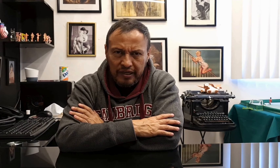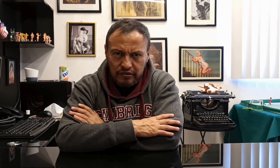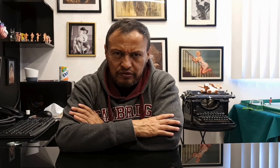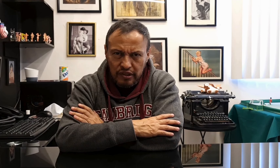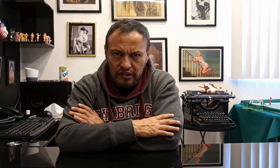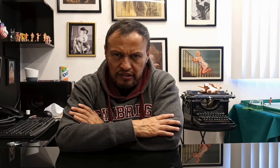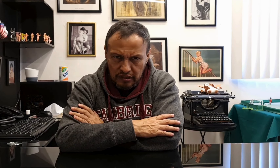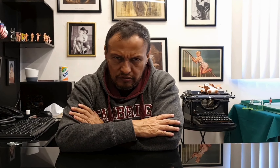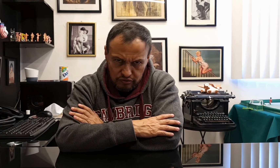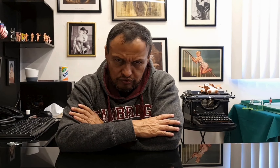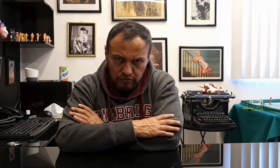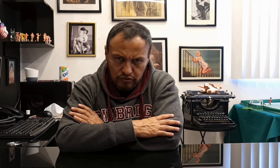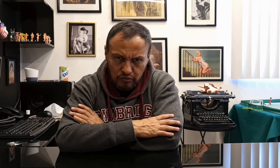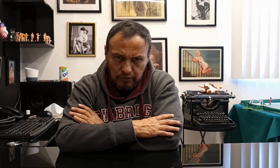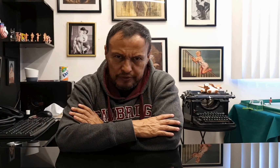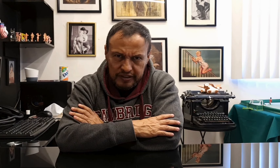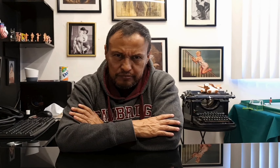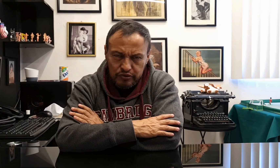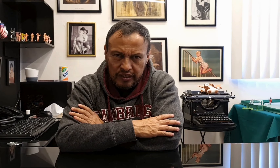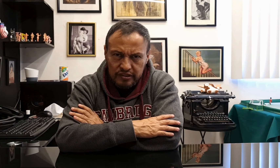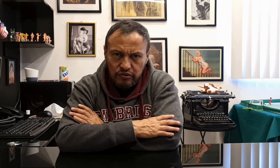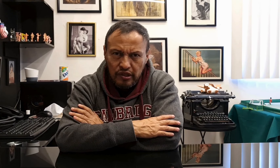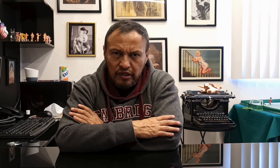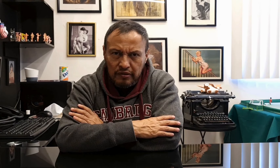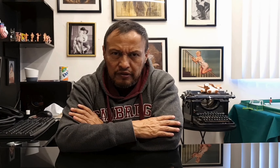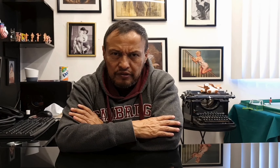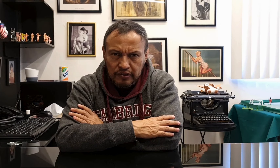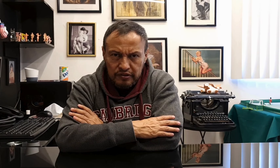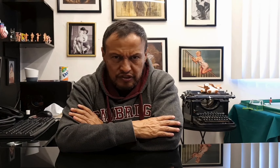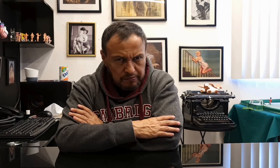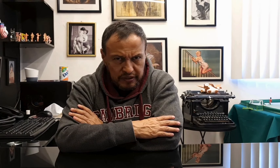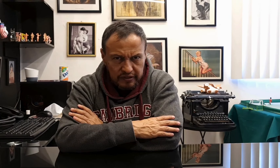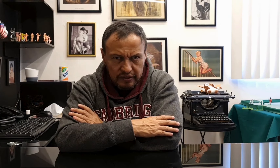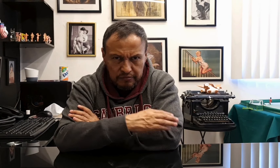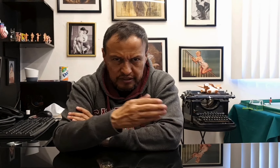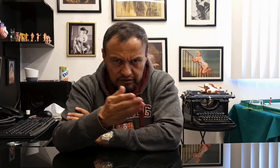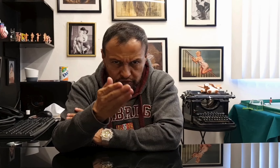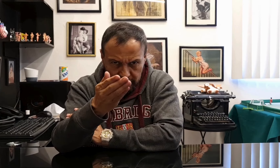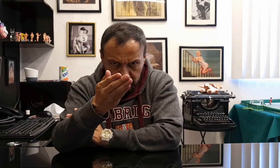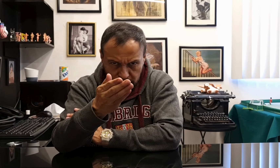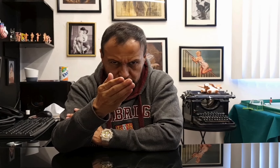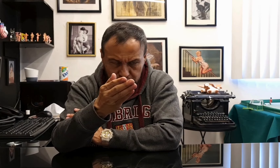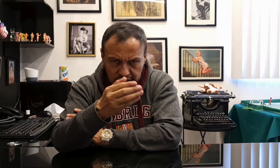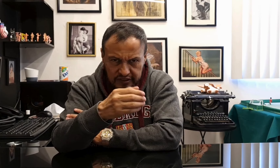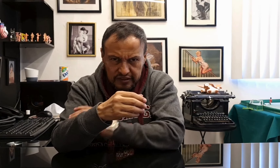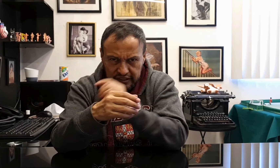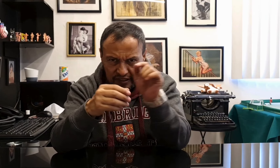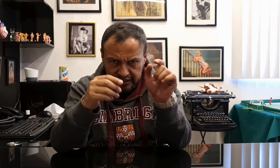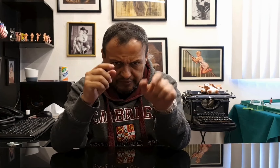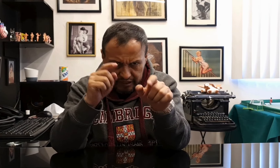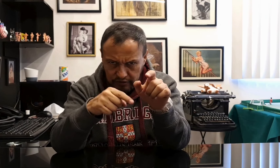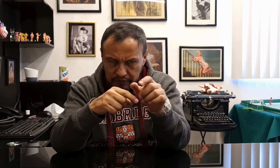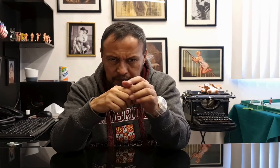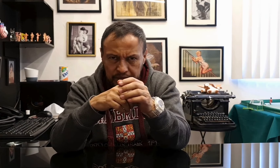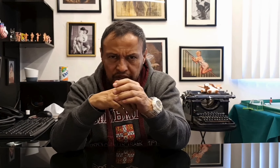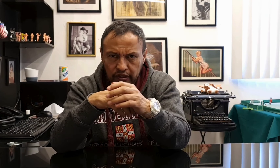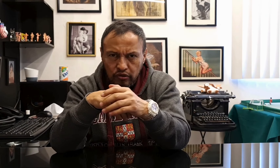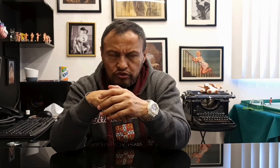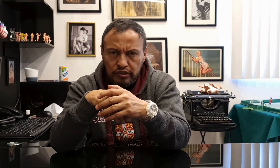nuestro trabajo? Y nosotros nos comprometemos a eso, siempre invitándolos a todos ustedes a que aquí